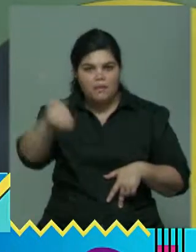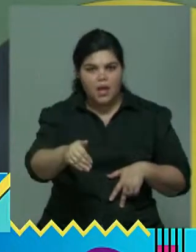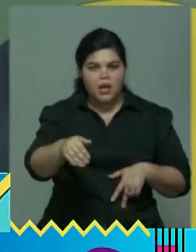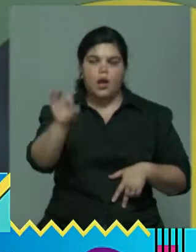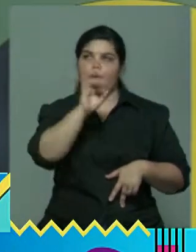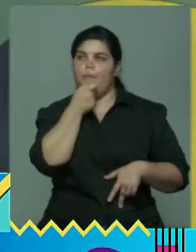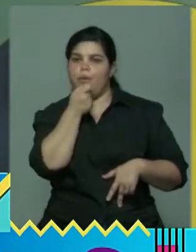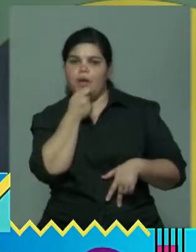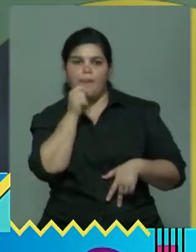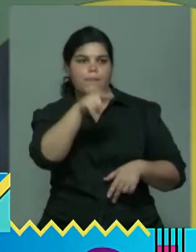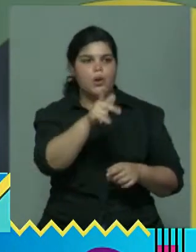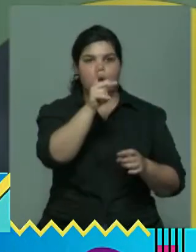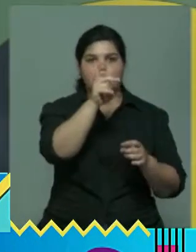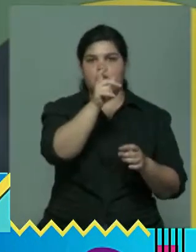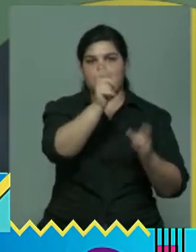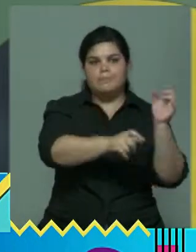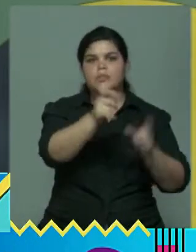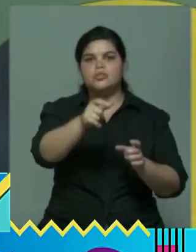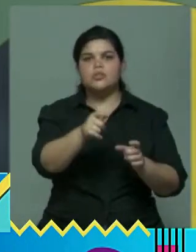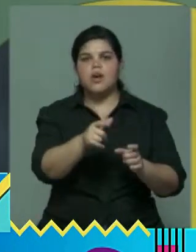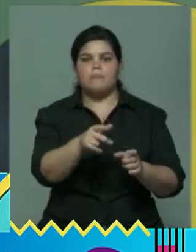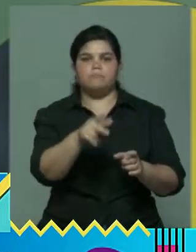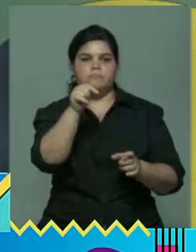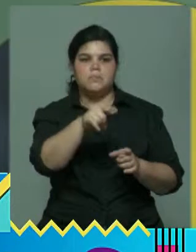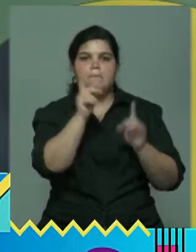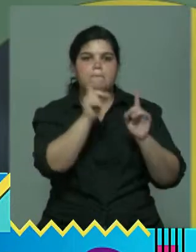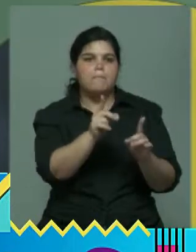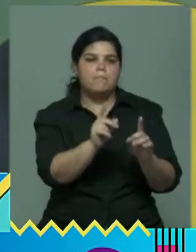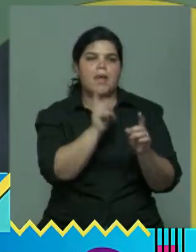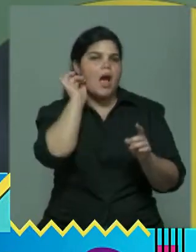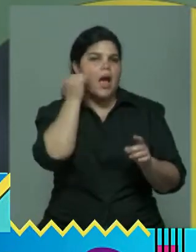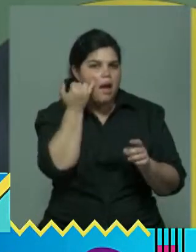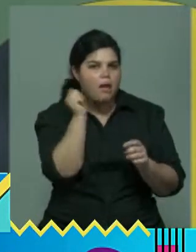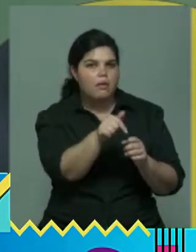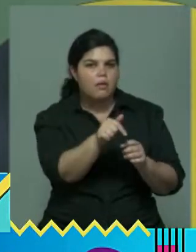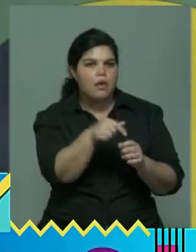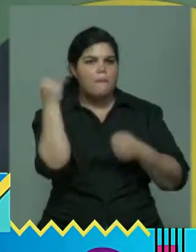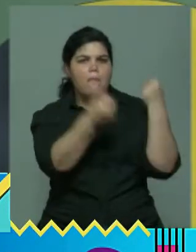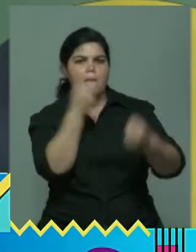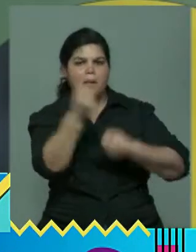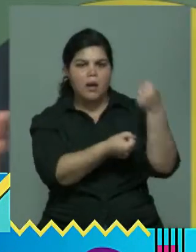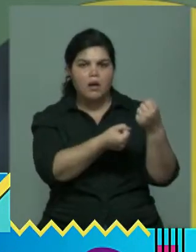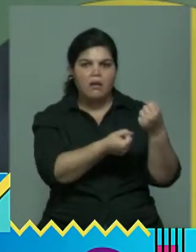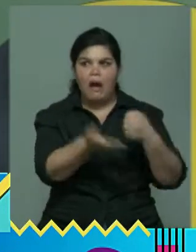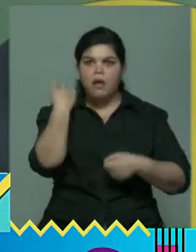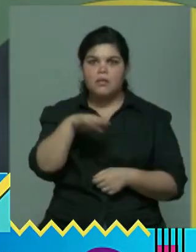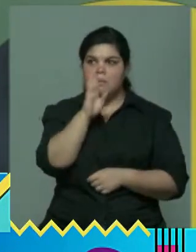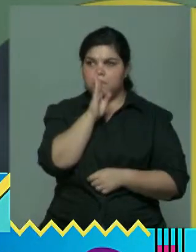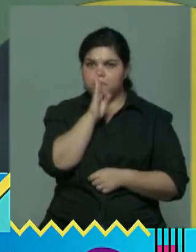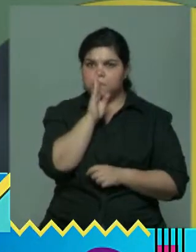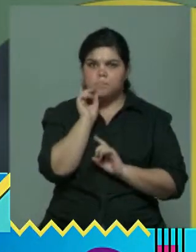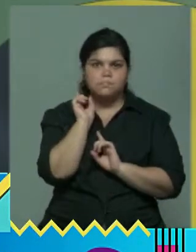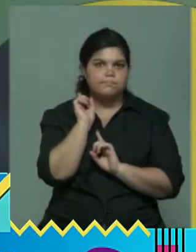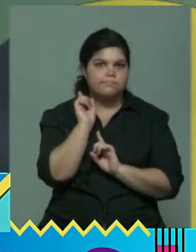orientación sexual que no es la heterosexual. O sea, lleva a situaciones de violencia que tal vez antes nadie hablaba y sucedían lo